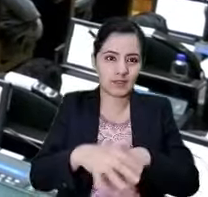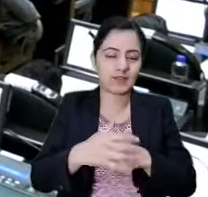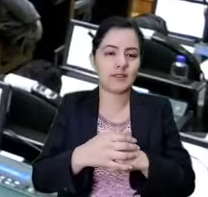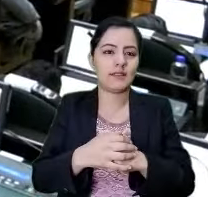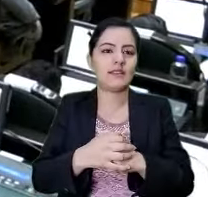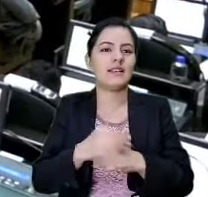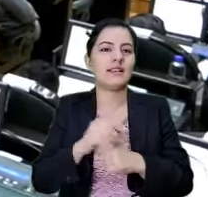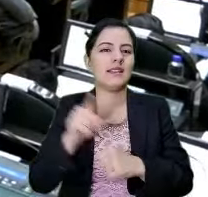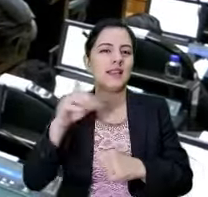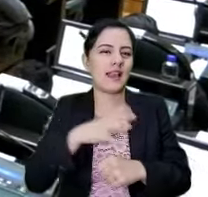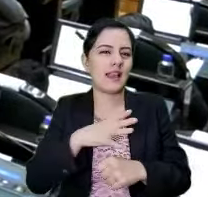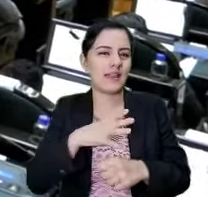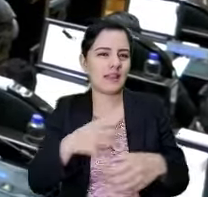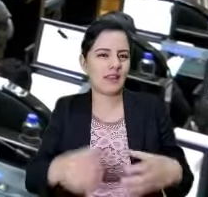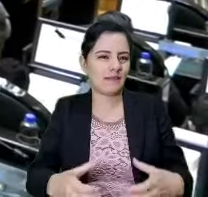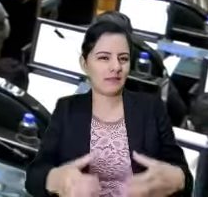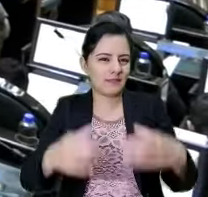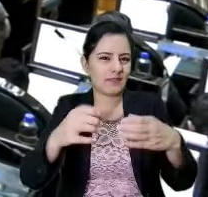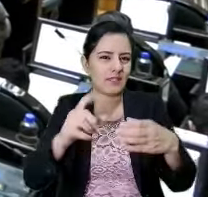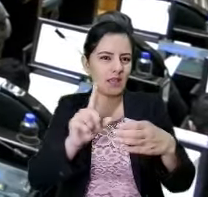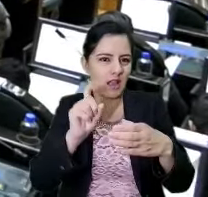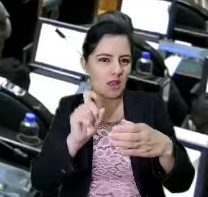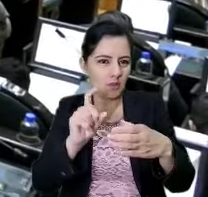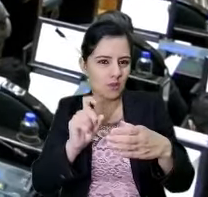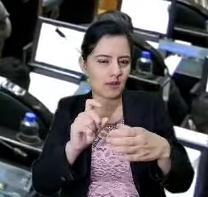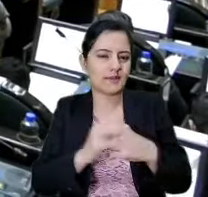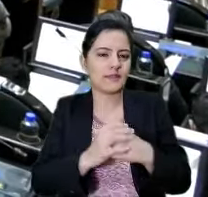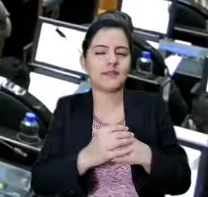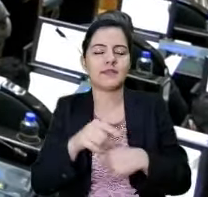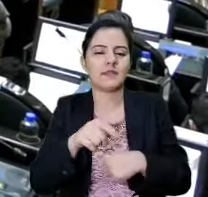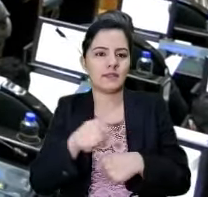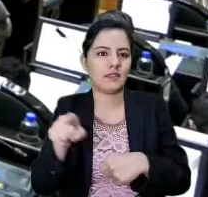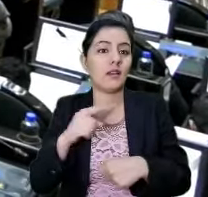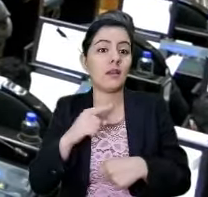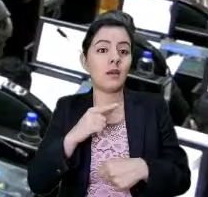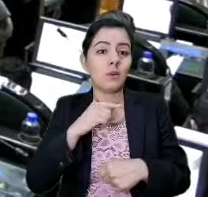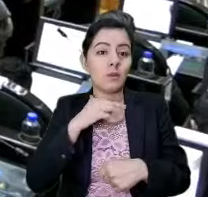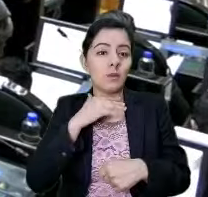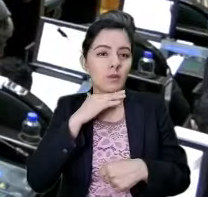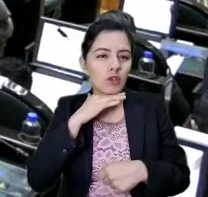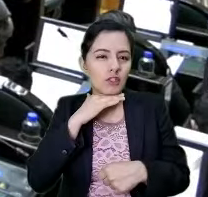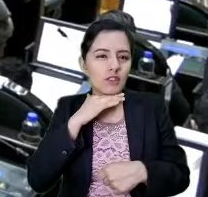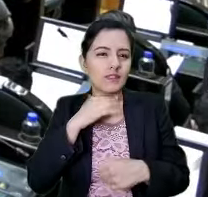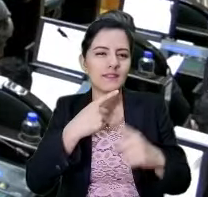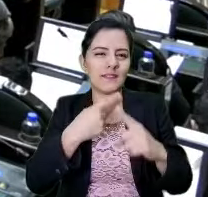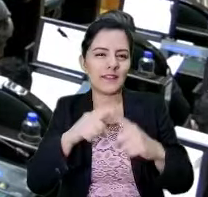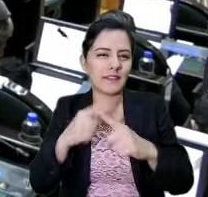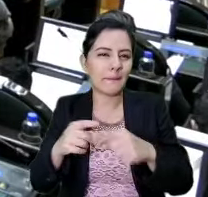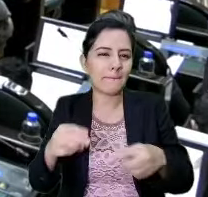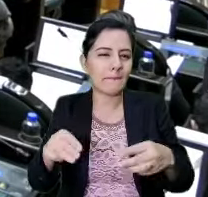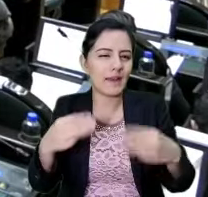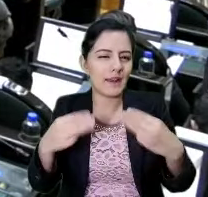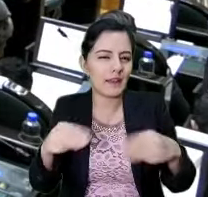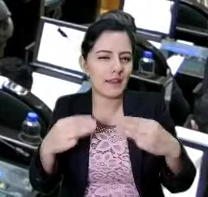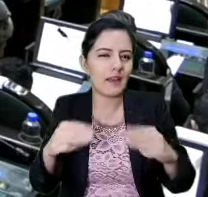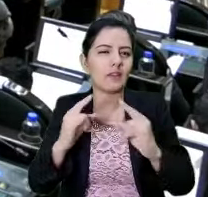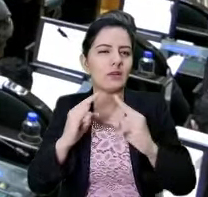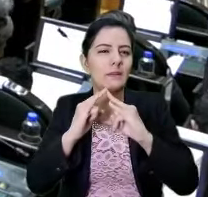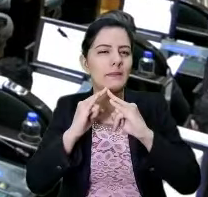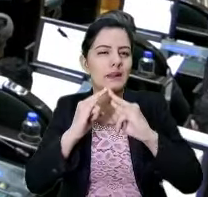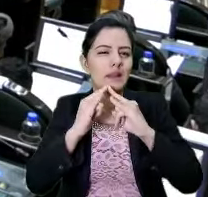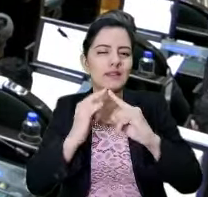el rebombeo, la recolección de basuras de mercados, tianguis, escuelas públicas.